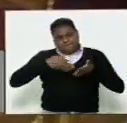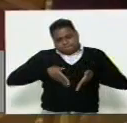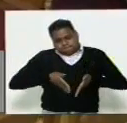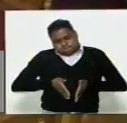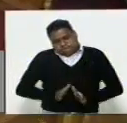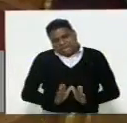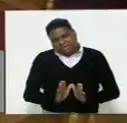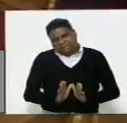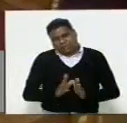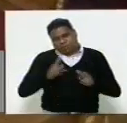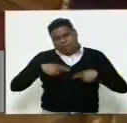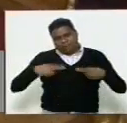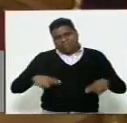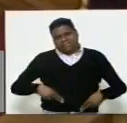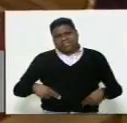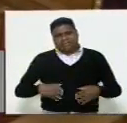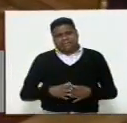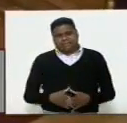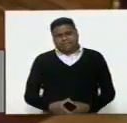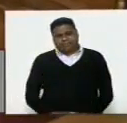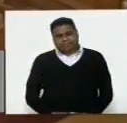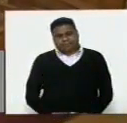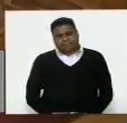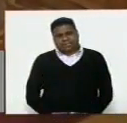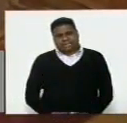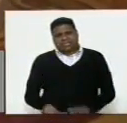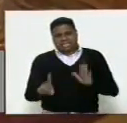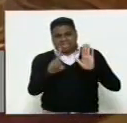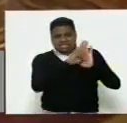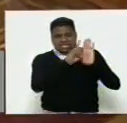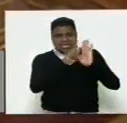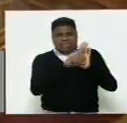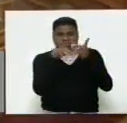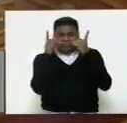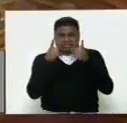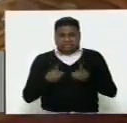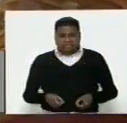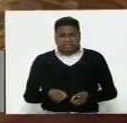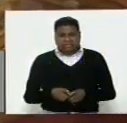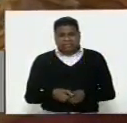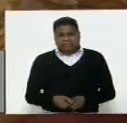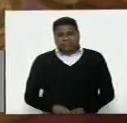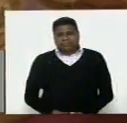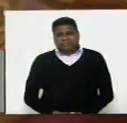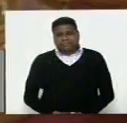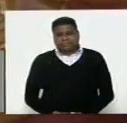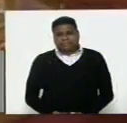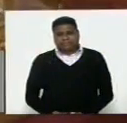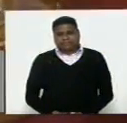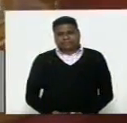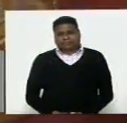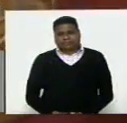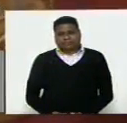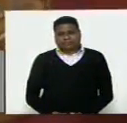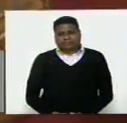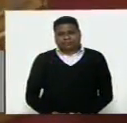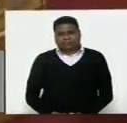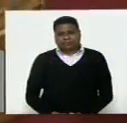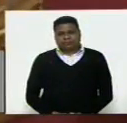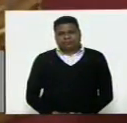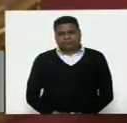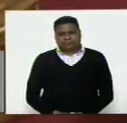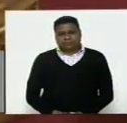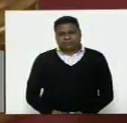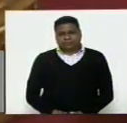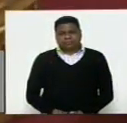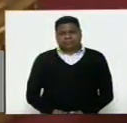soberanía sobre nuestros cuerpos y por lo tanto es derecho a decidir. Reafirmar que parto humanizado es un paradigma